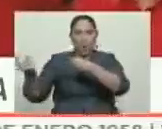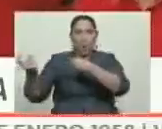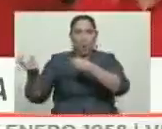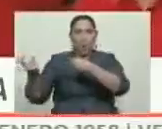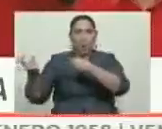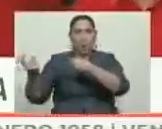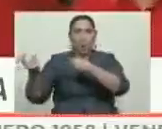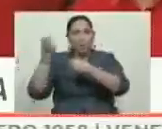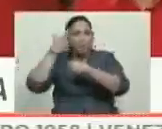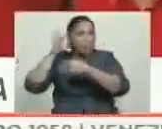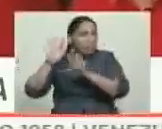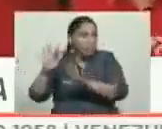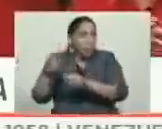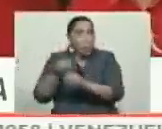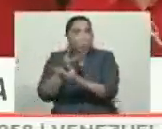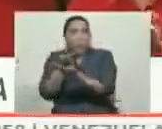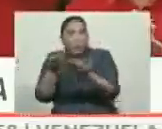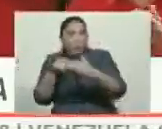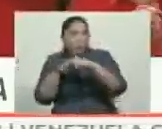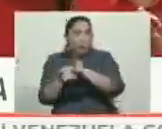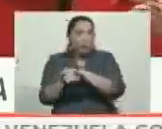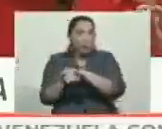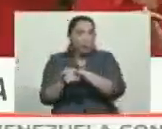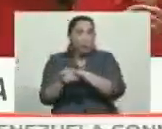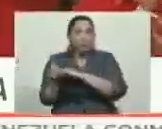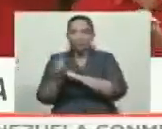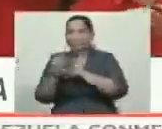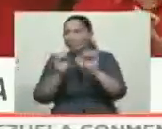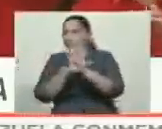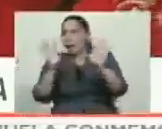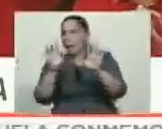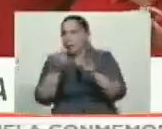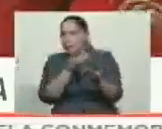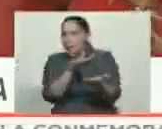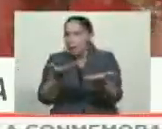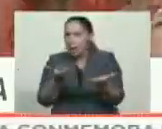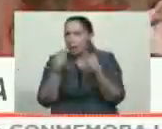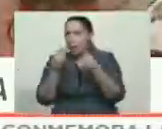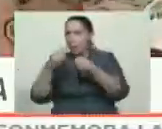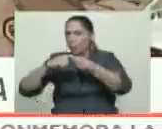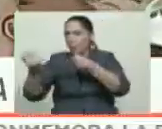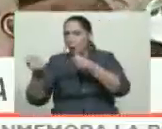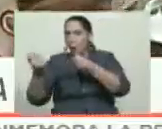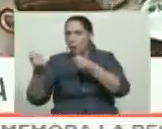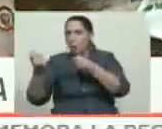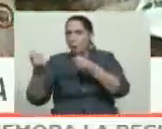Es probable que ustedes entren, pero lo que no está claro para ustedes es cómo van a salir.